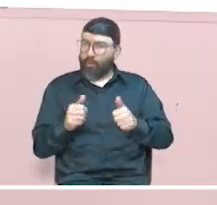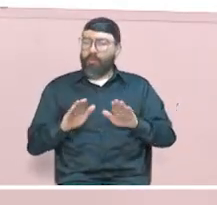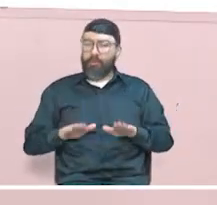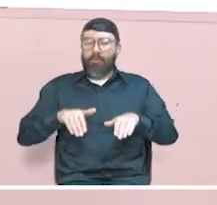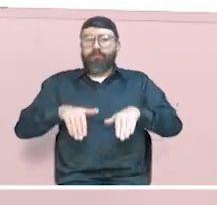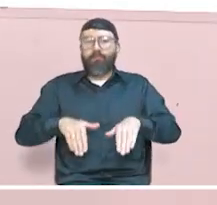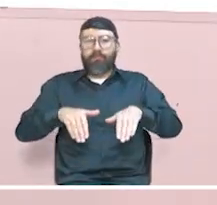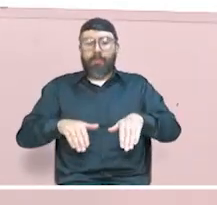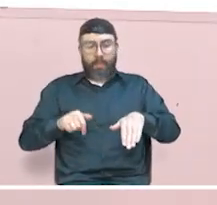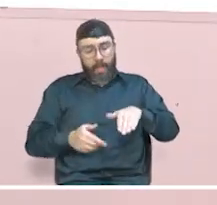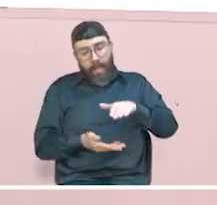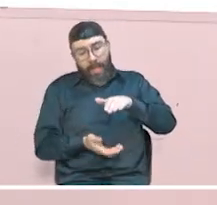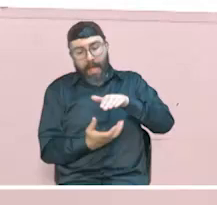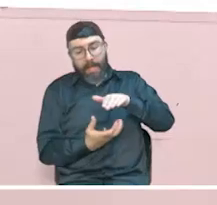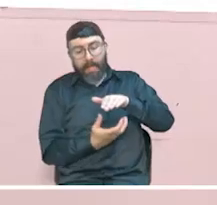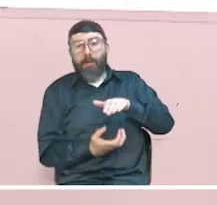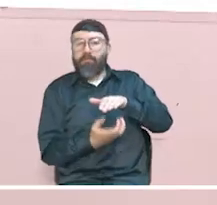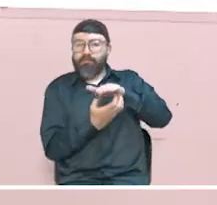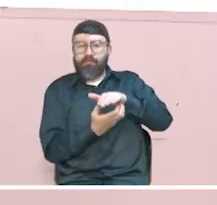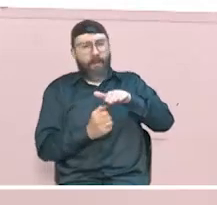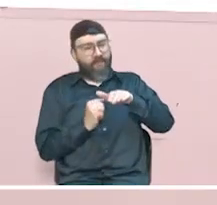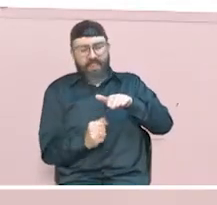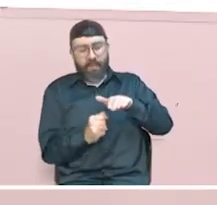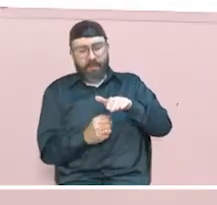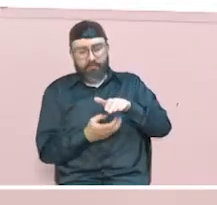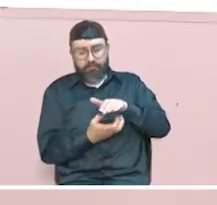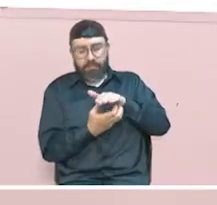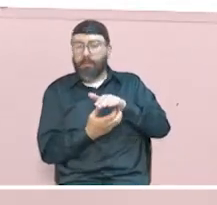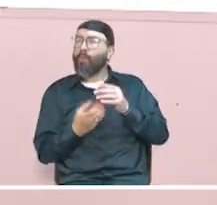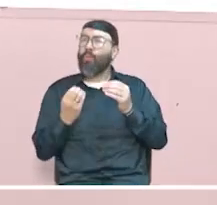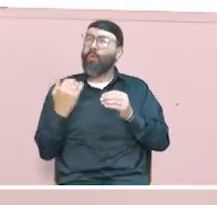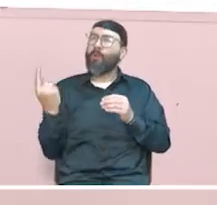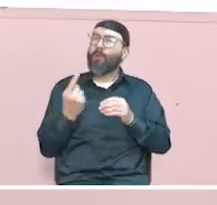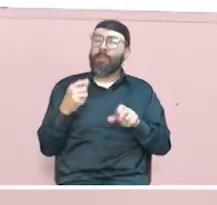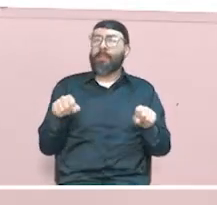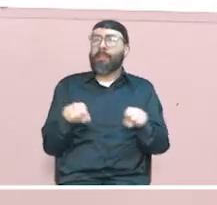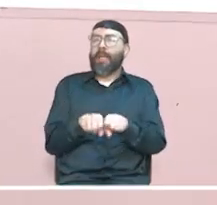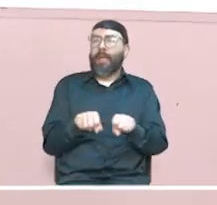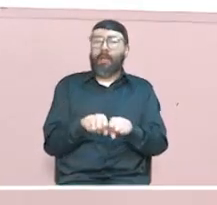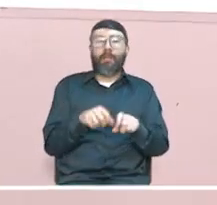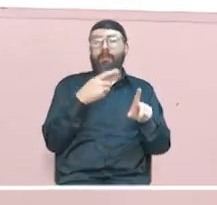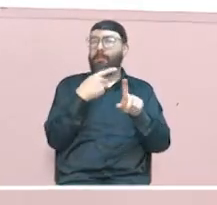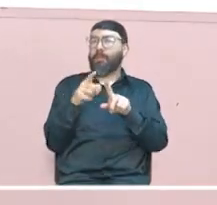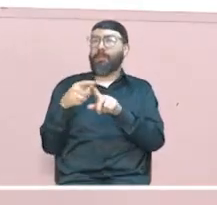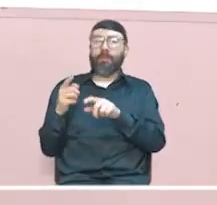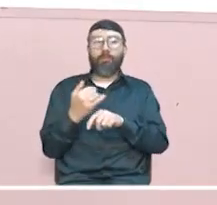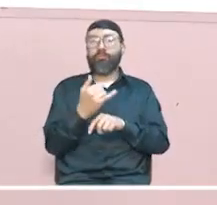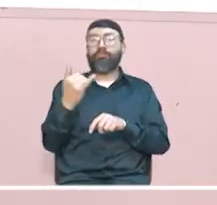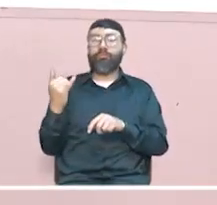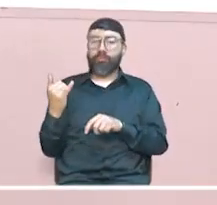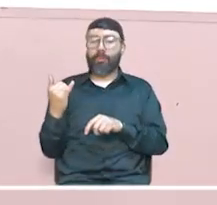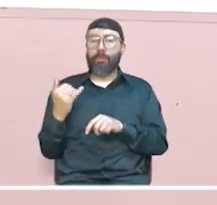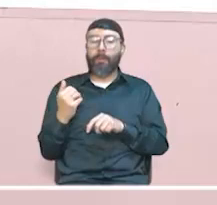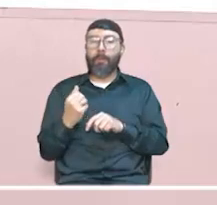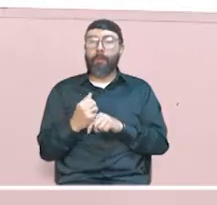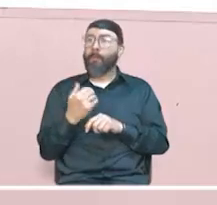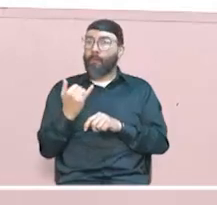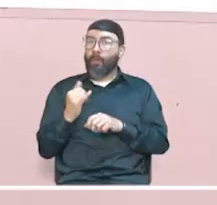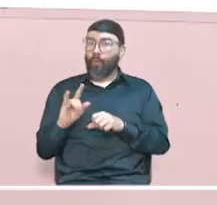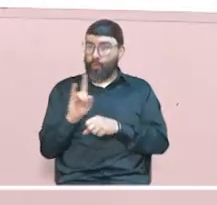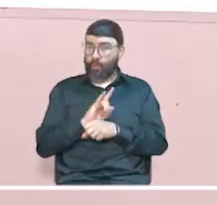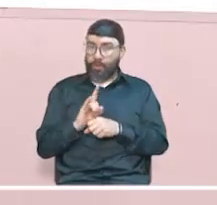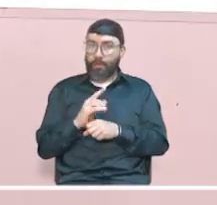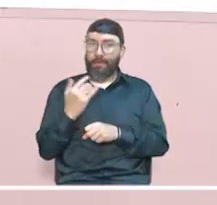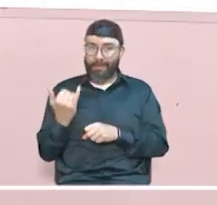sea fija. Eso lo encontramos en la mayoría de tenis y de zapatos que utilizamos para